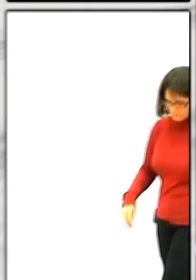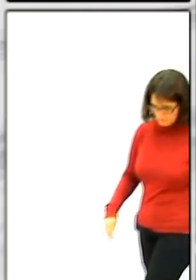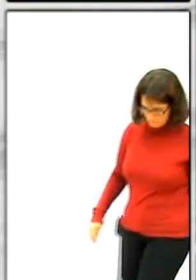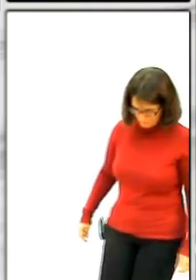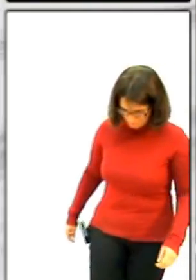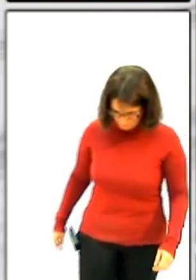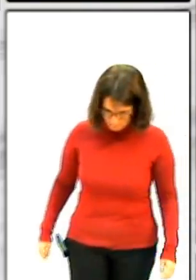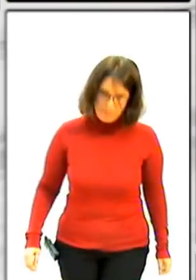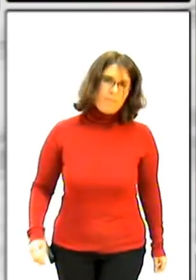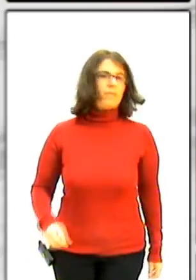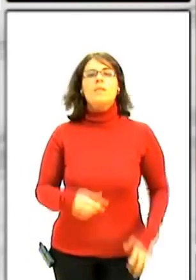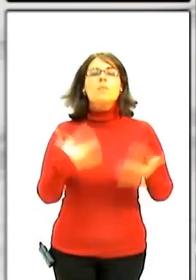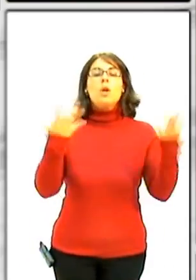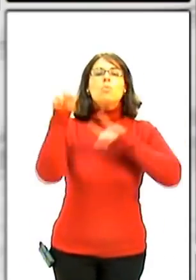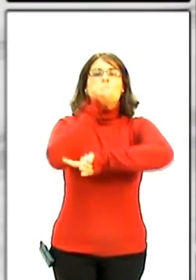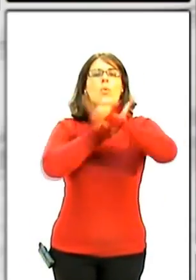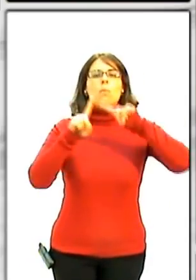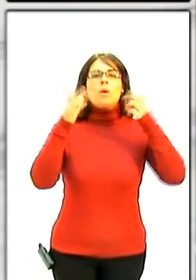utilidad